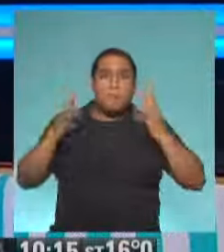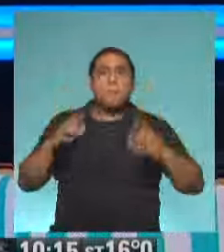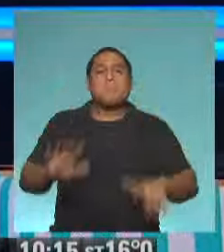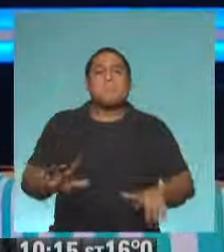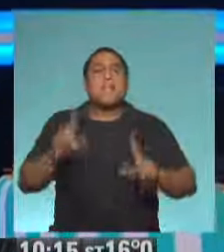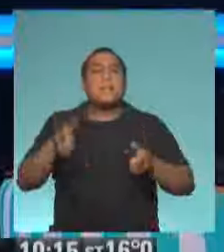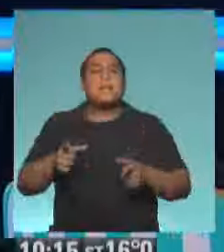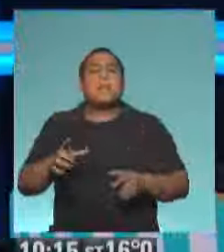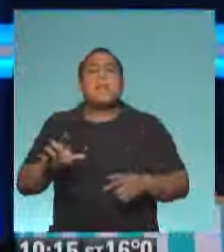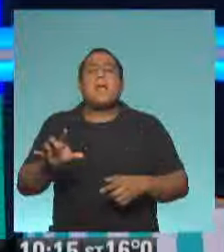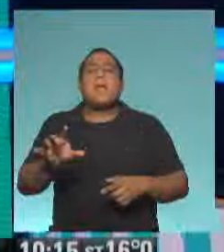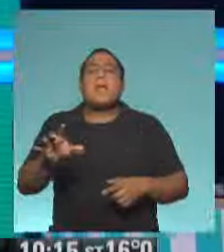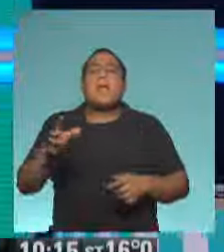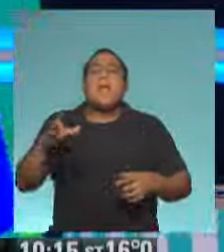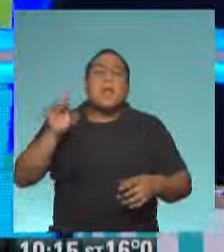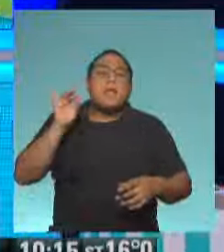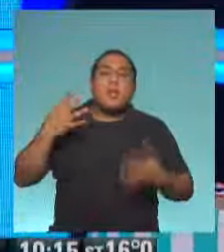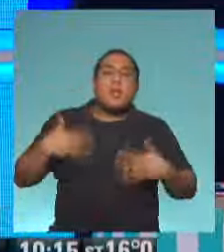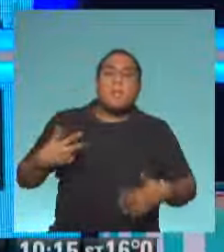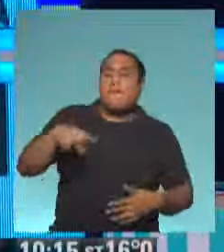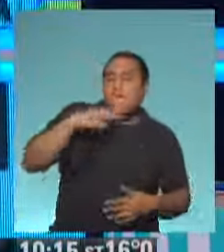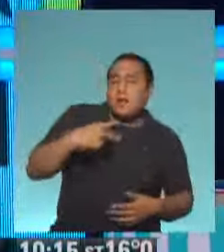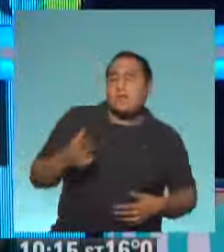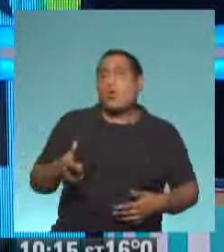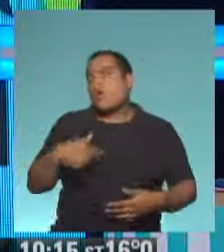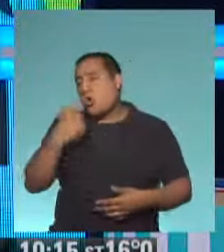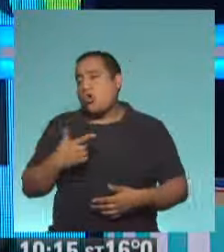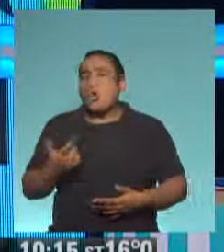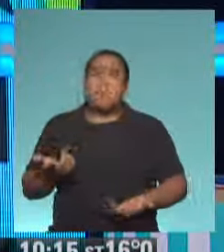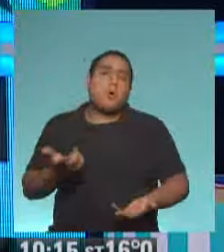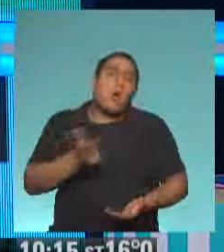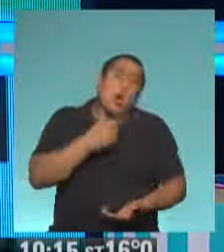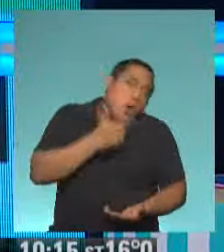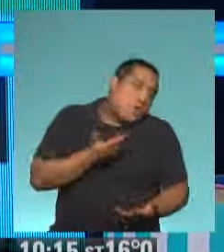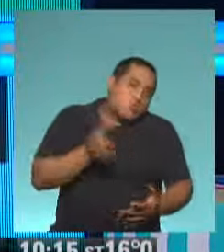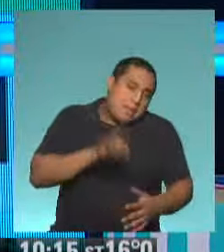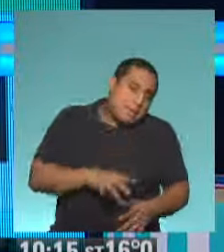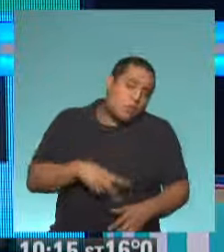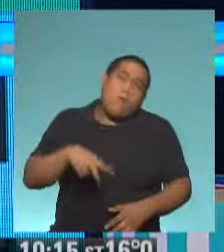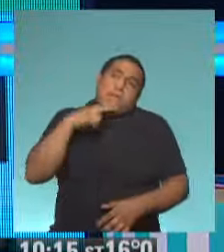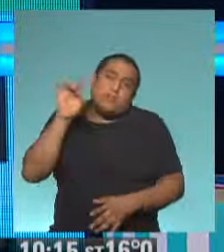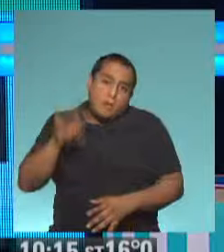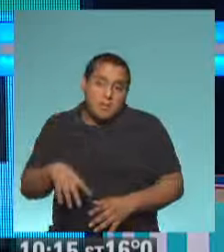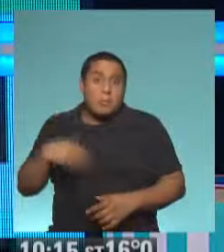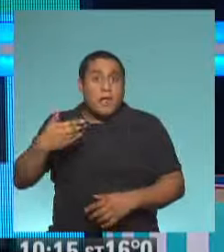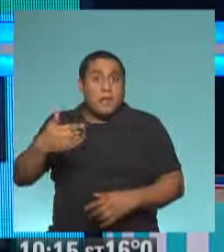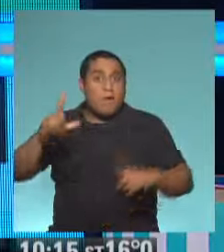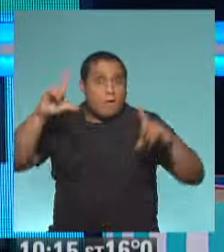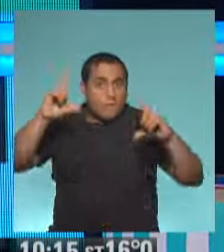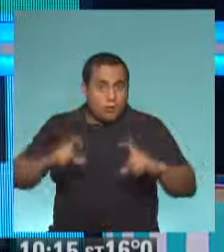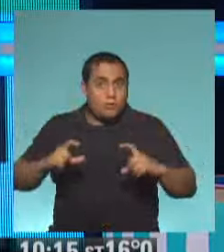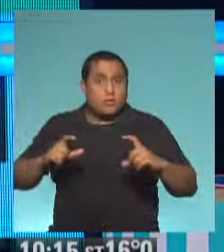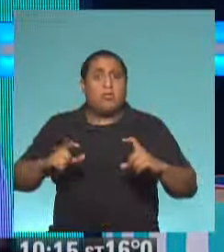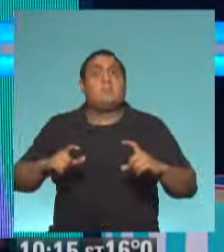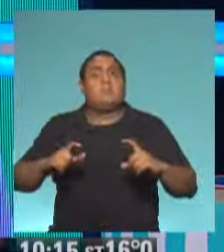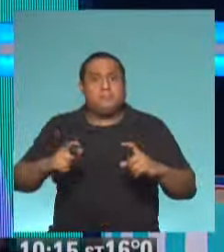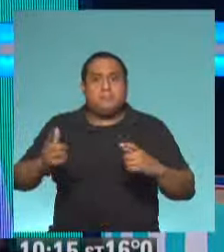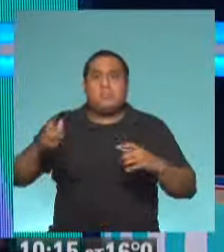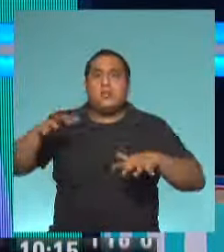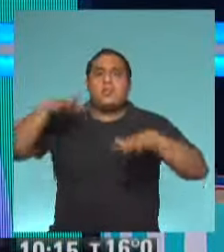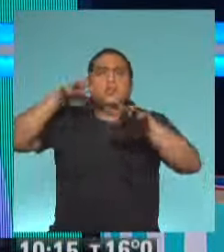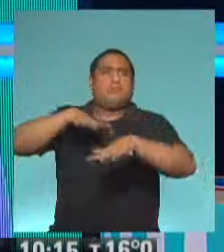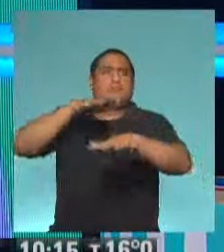Conseguirse alguna prenda roja o verde, o roja y verde, claro. O solamente verde o solamente roja, porque en un momento vamos a hacer la foto de la foto para hacer el desfile con